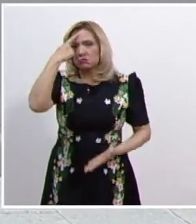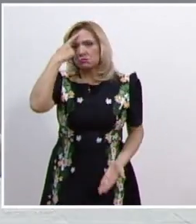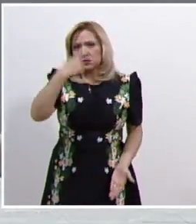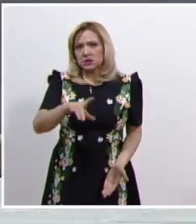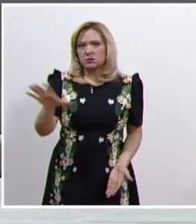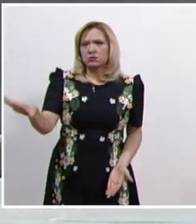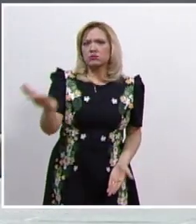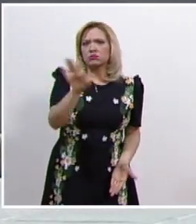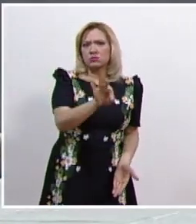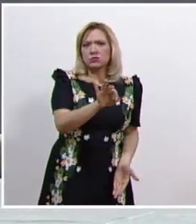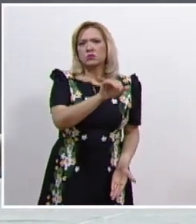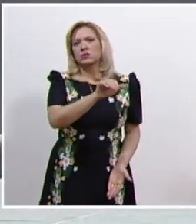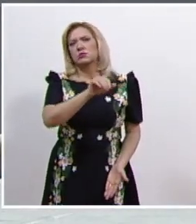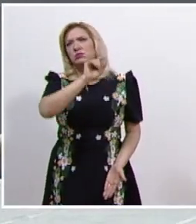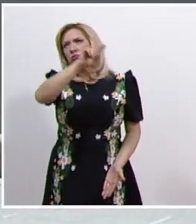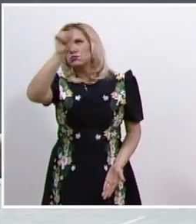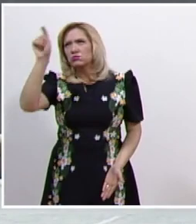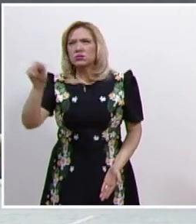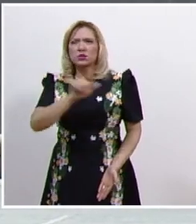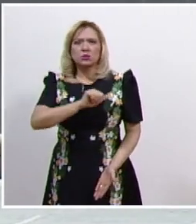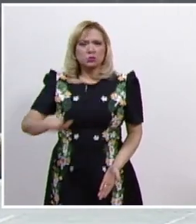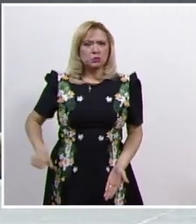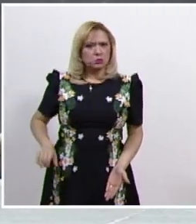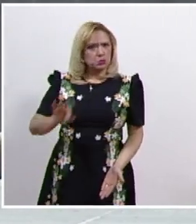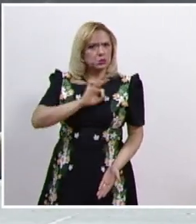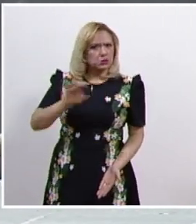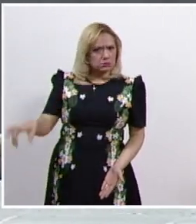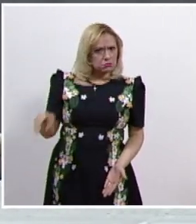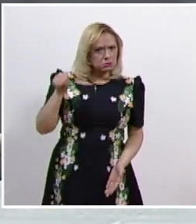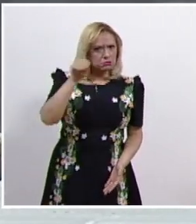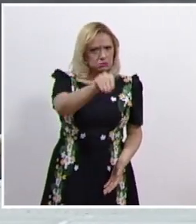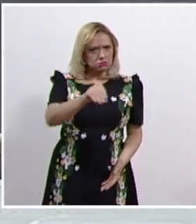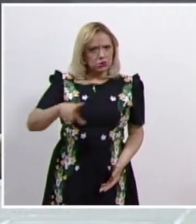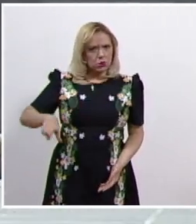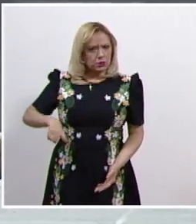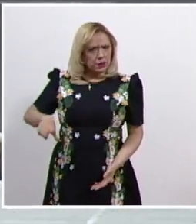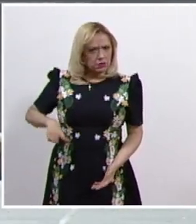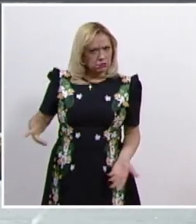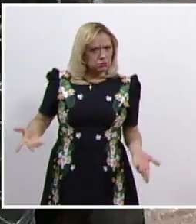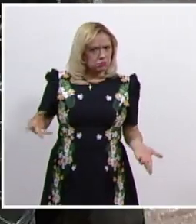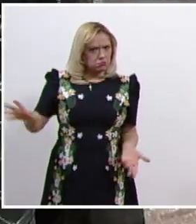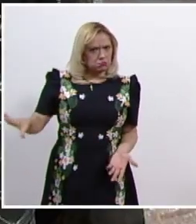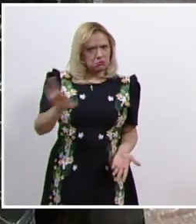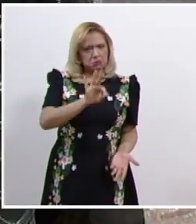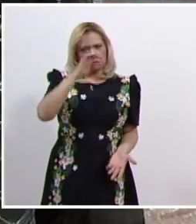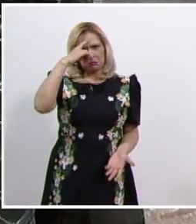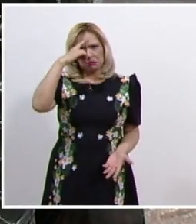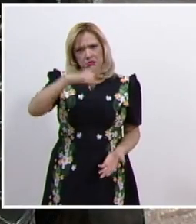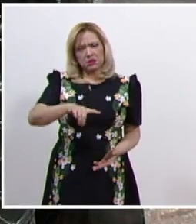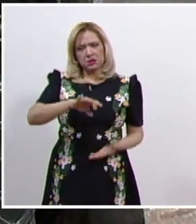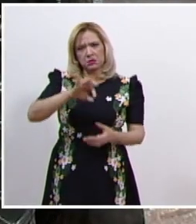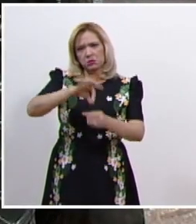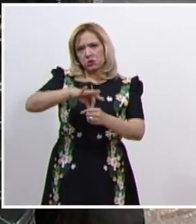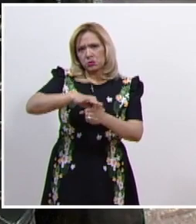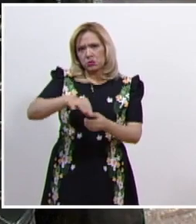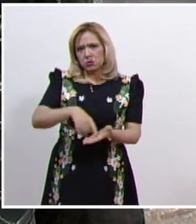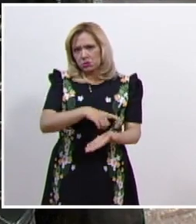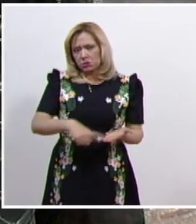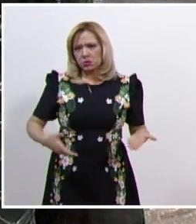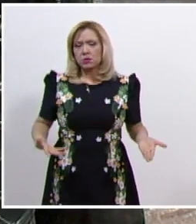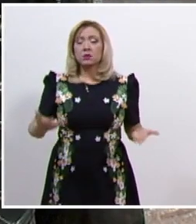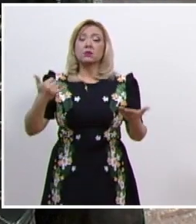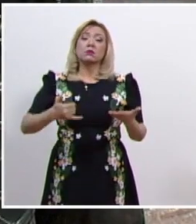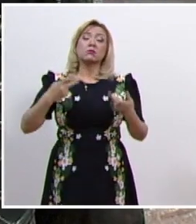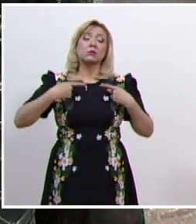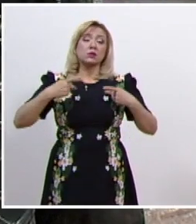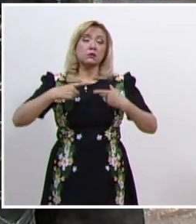en los ayuntamientos. Además, invalidó disposiciones que regulaban la participación política de personas con discapacidad y la obligación